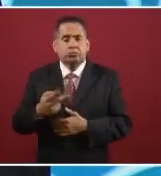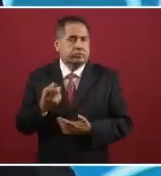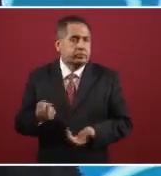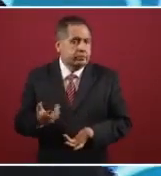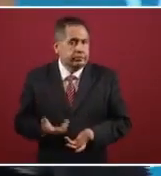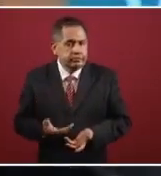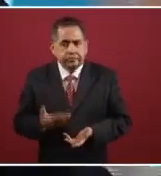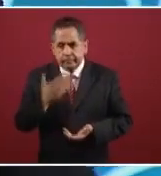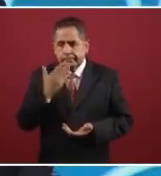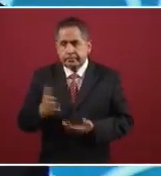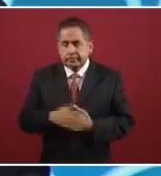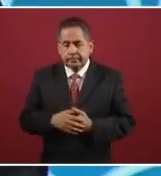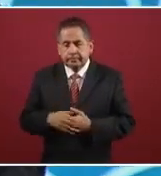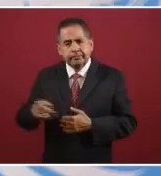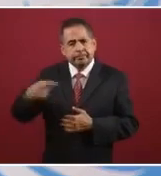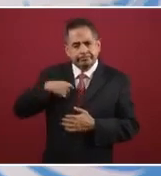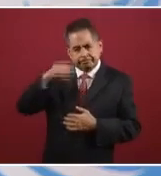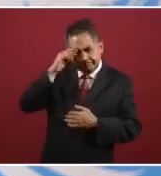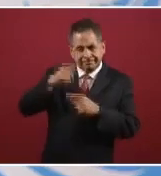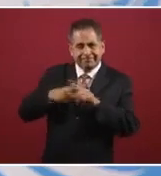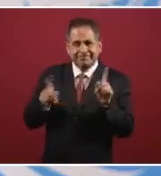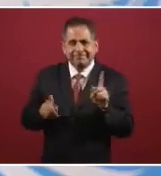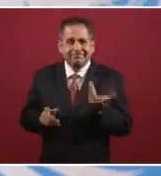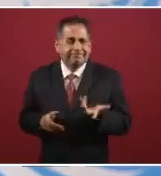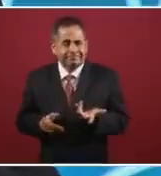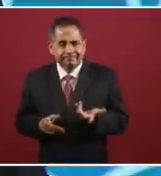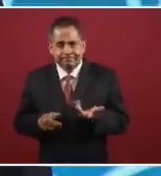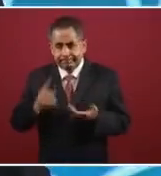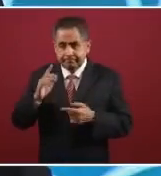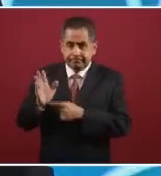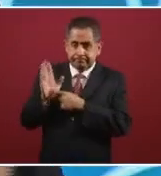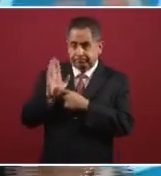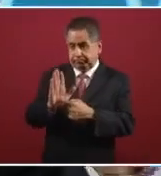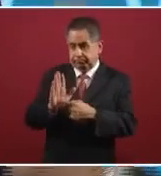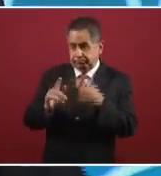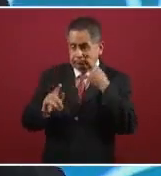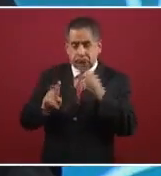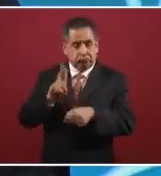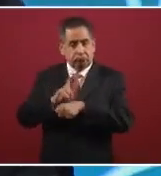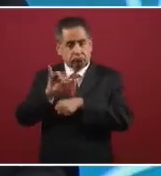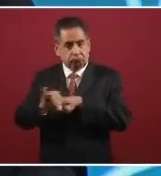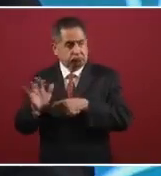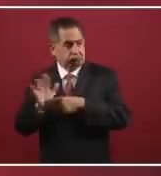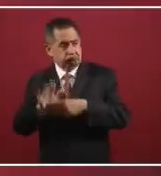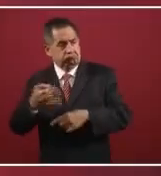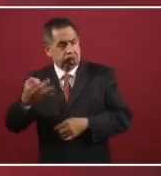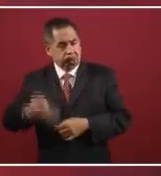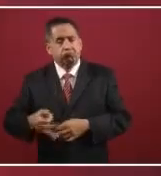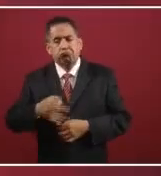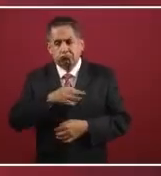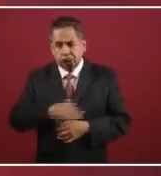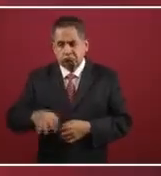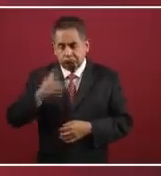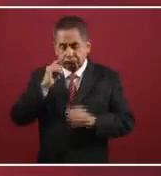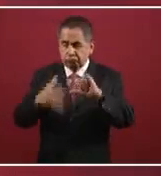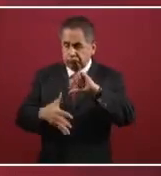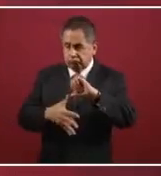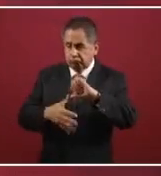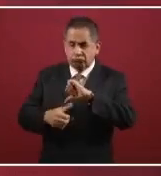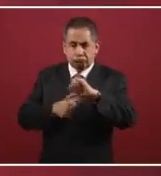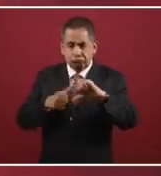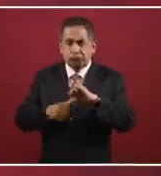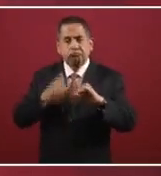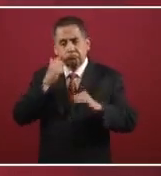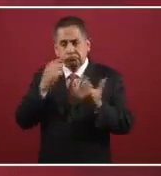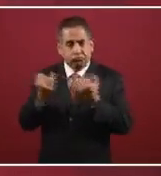sí, estamos pensando distinto, y para muestra un botón, Uruguay ya lo demostró, y aquí está toda América Latina y el Caribe, porque queremos